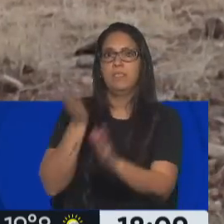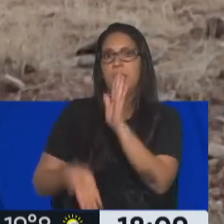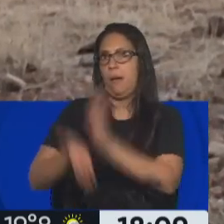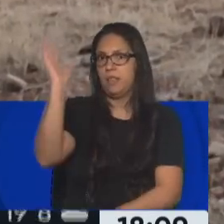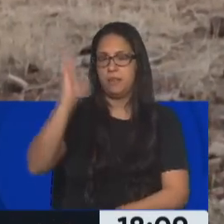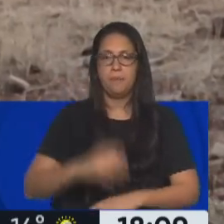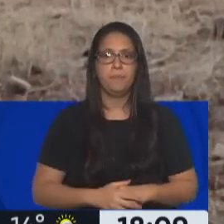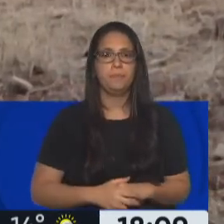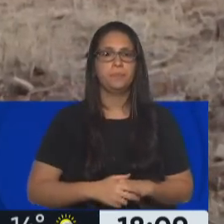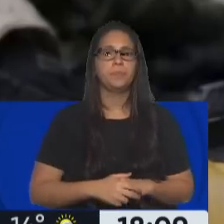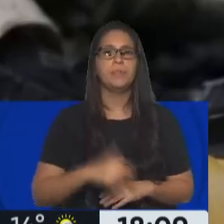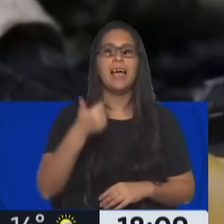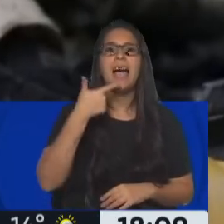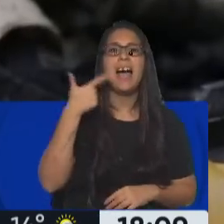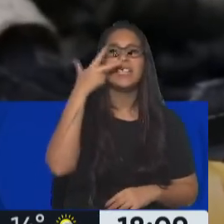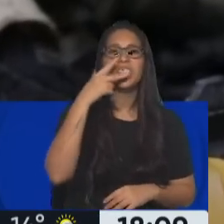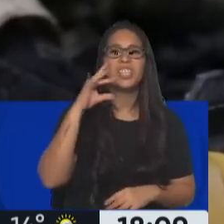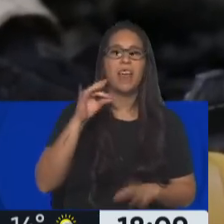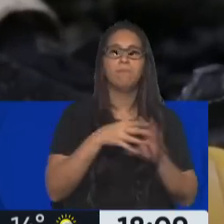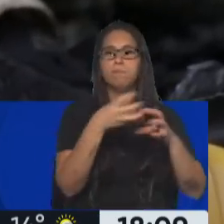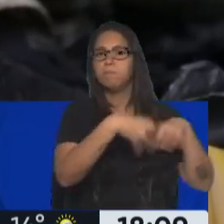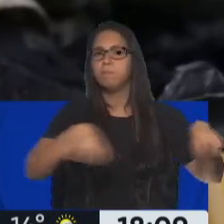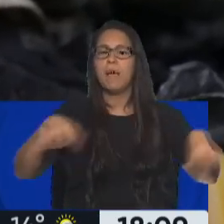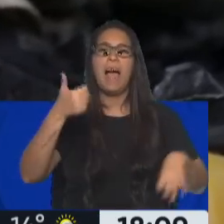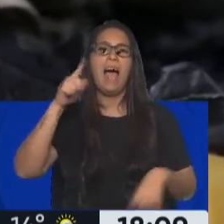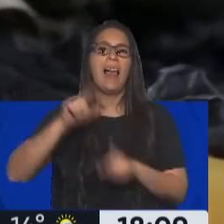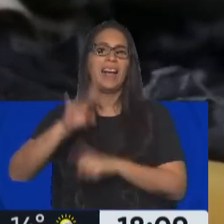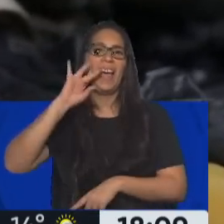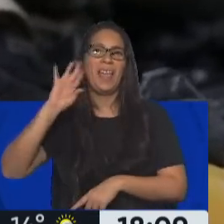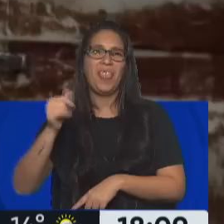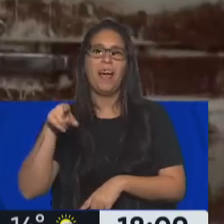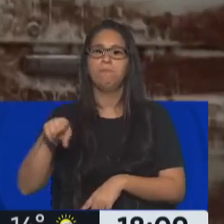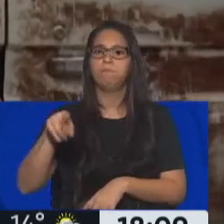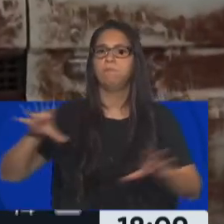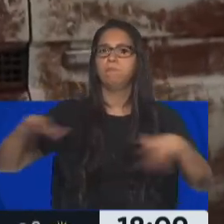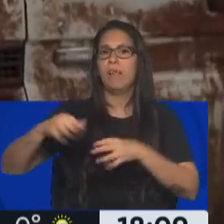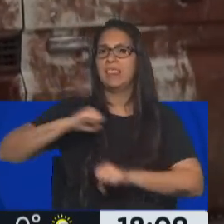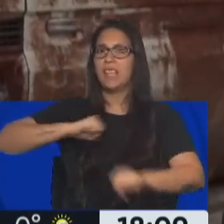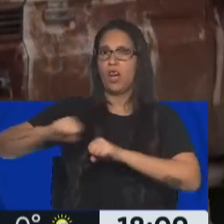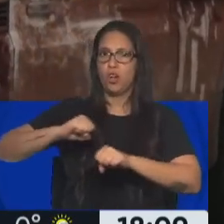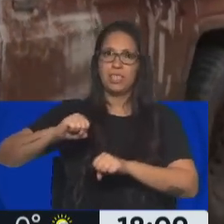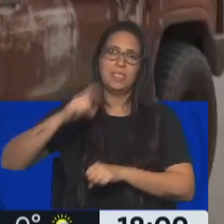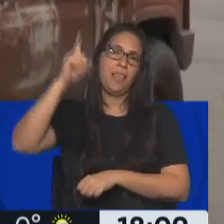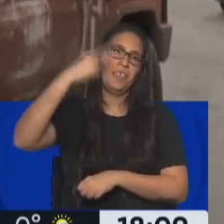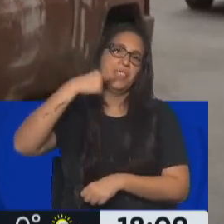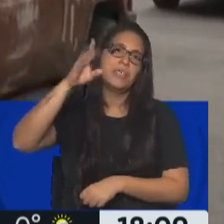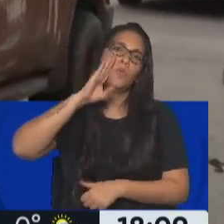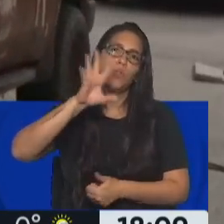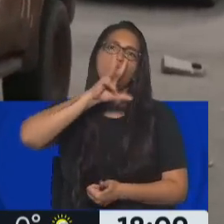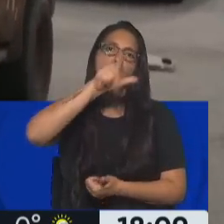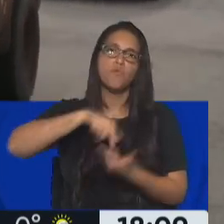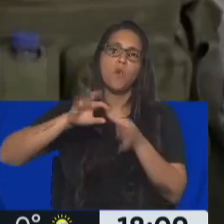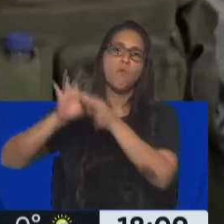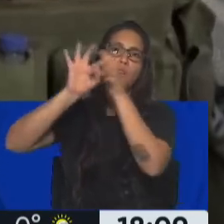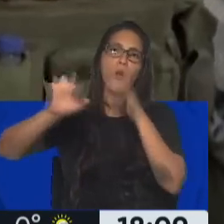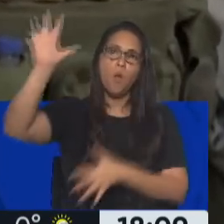Tahrir al-Sham, un desprendimiento de Al-Qaeda y Estado Islámico, considerada una organización terrorista por Estados Unidos, Rusia, la Unión